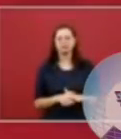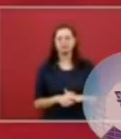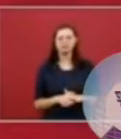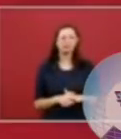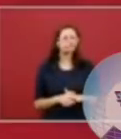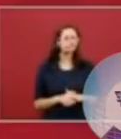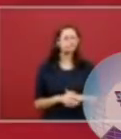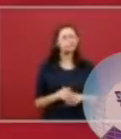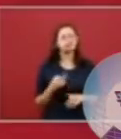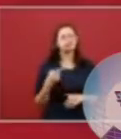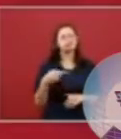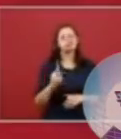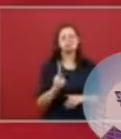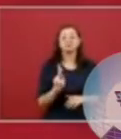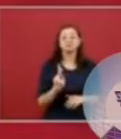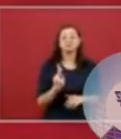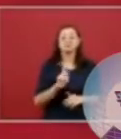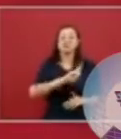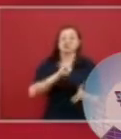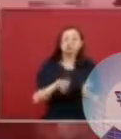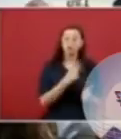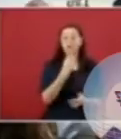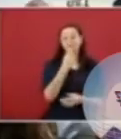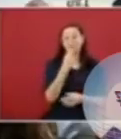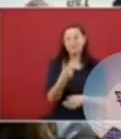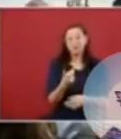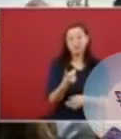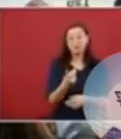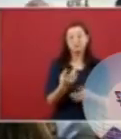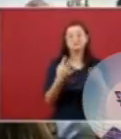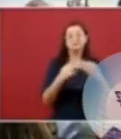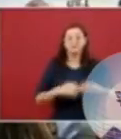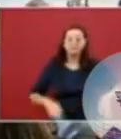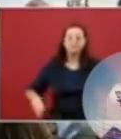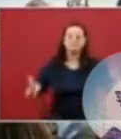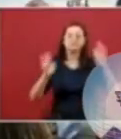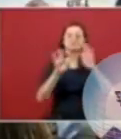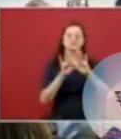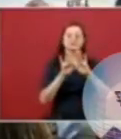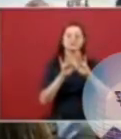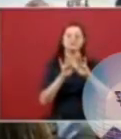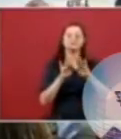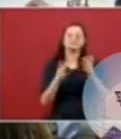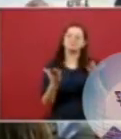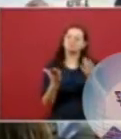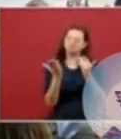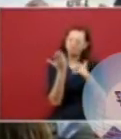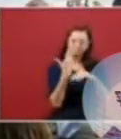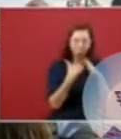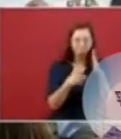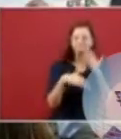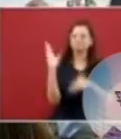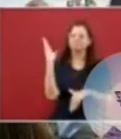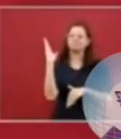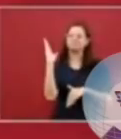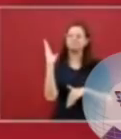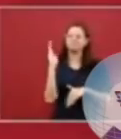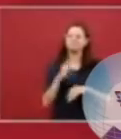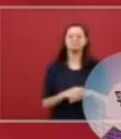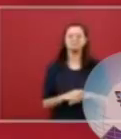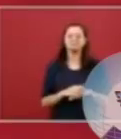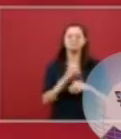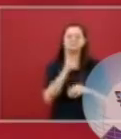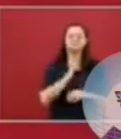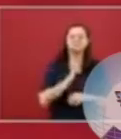Pero retomo el planteamiento. Lo importante es sacar adelante, ¿sí?, a la industria